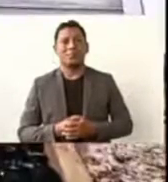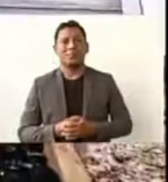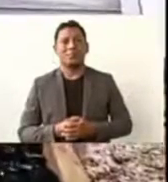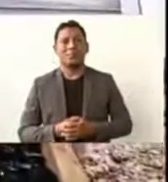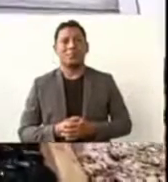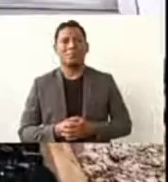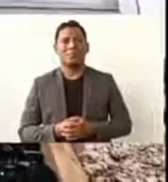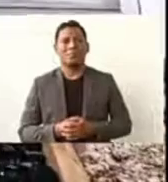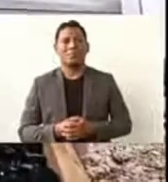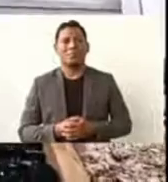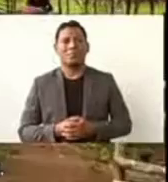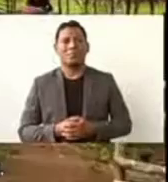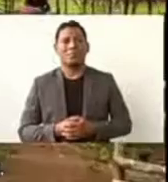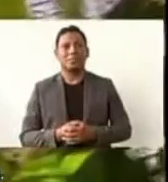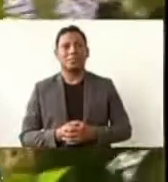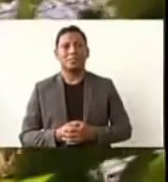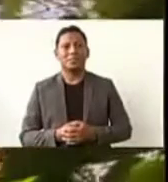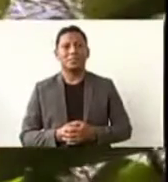a mí